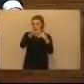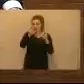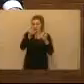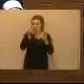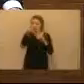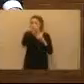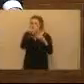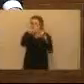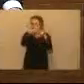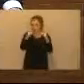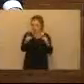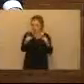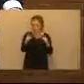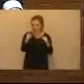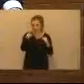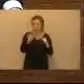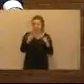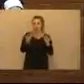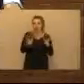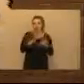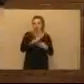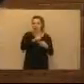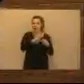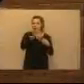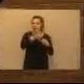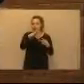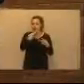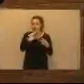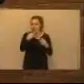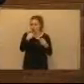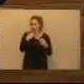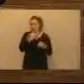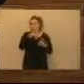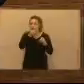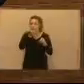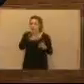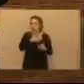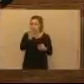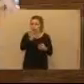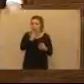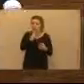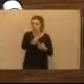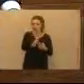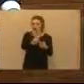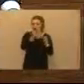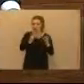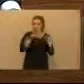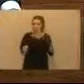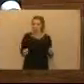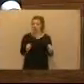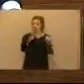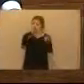canción asturiana. En segundo lugar, y también como cuestión previa, me gustaría decirle que desde la entrada en vigor del